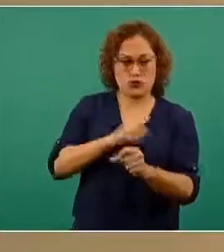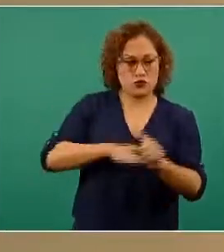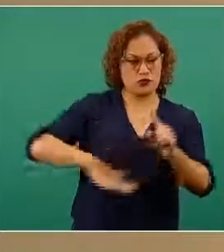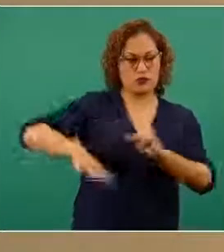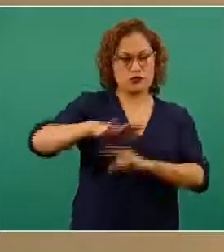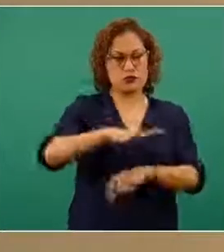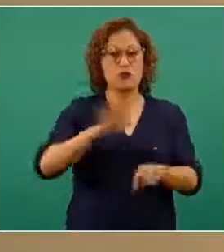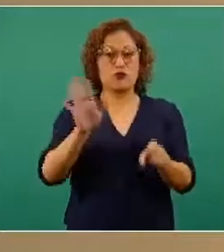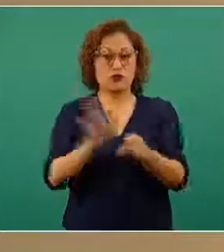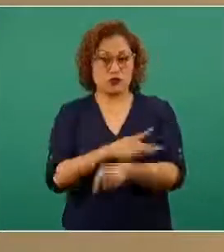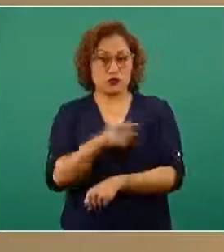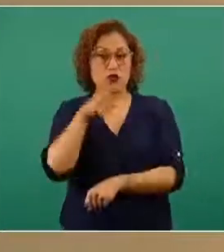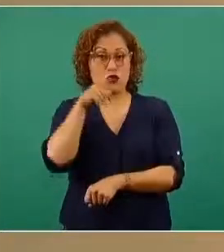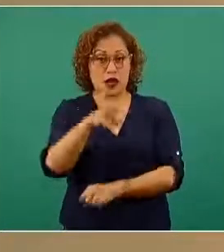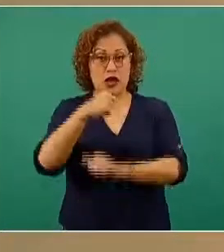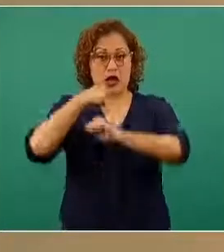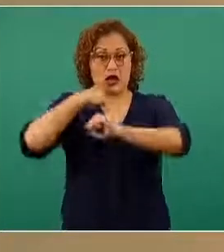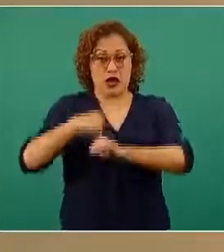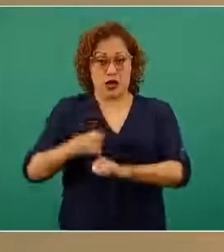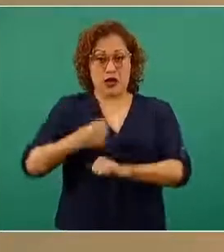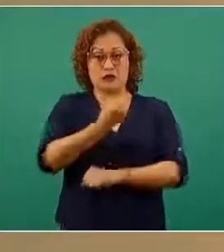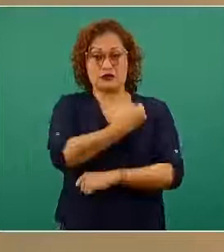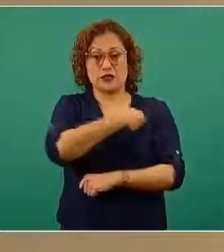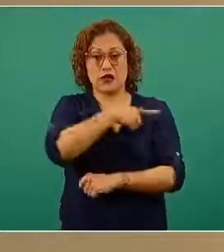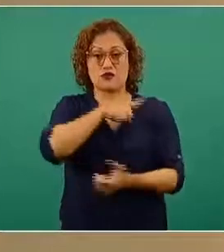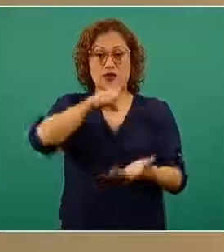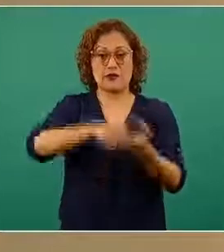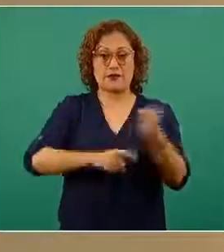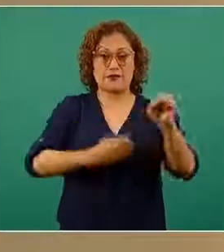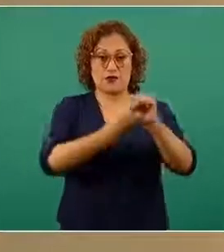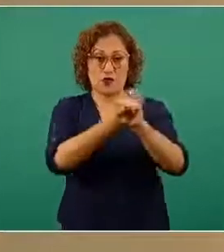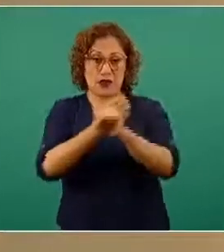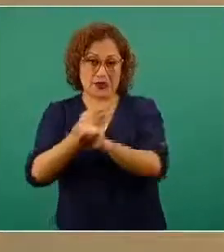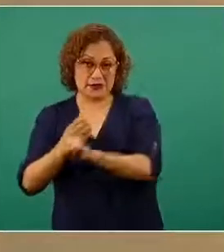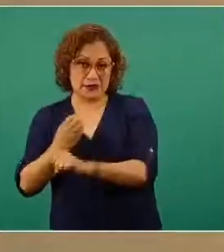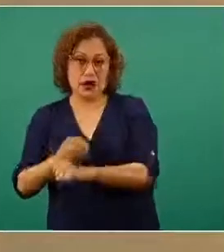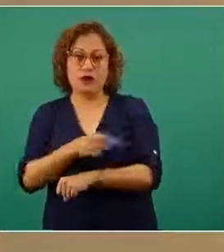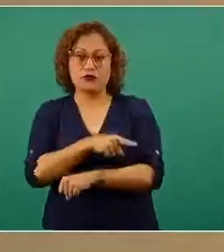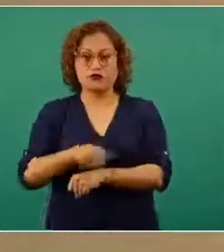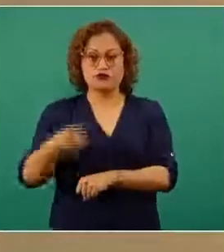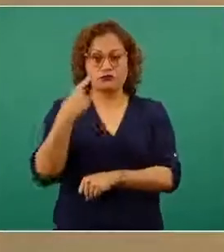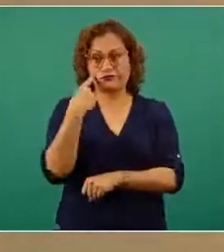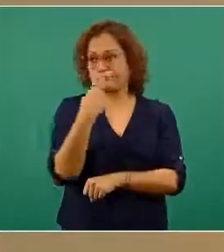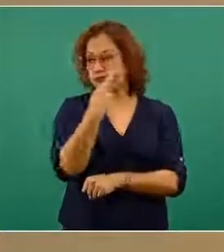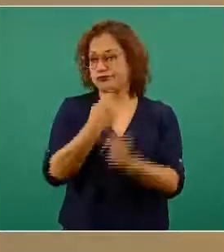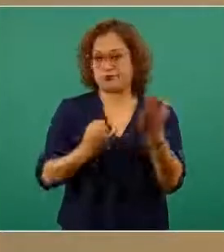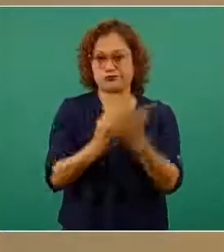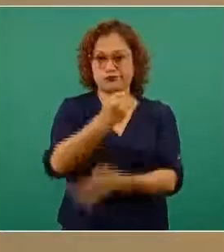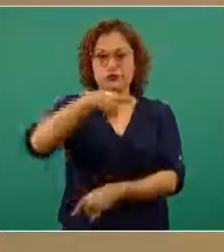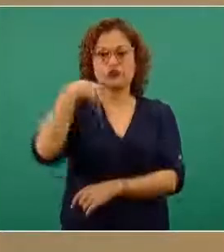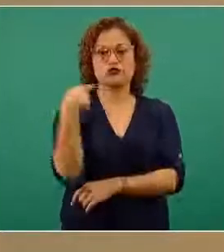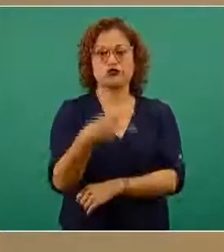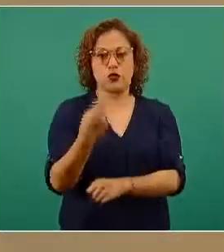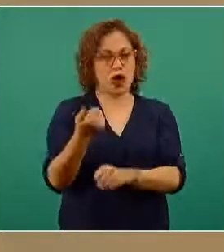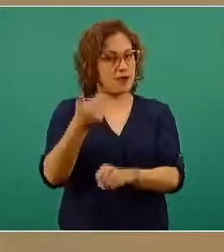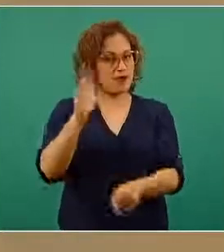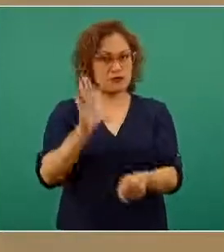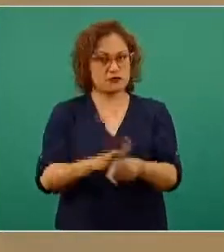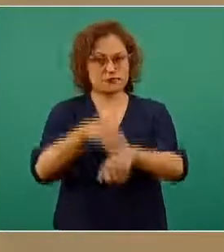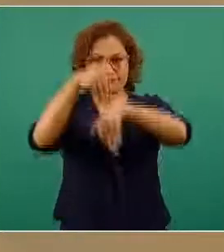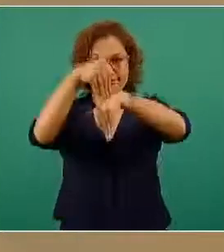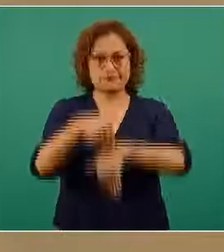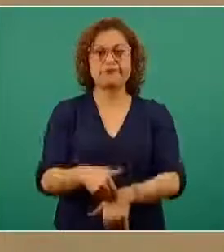actos administrativos de autoridad que logren que se mantengan esas medidas. Y es muy